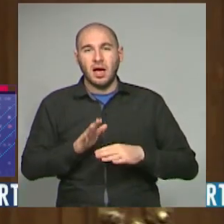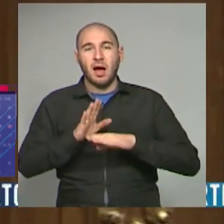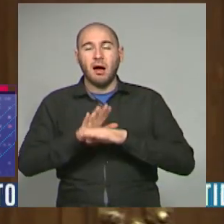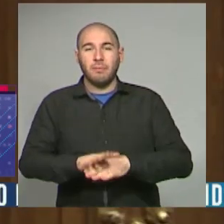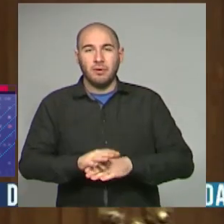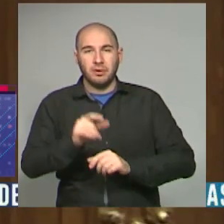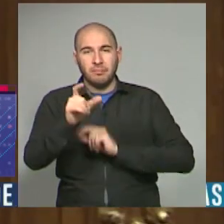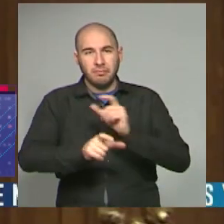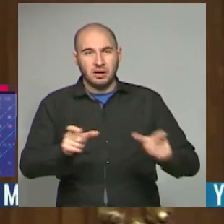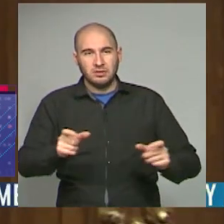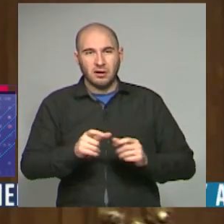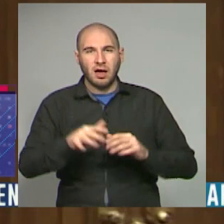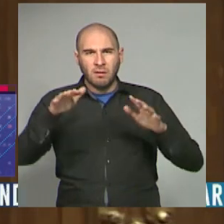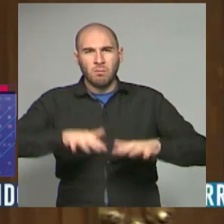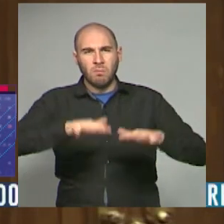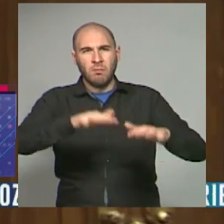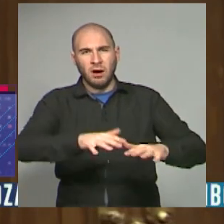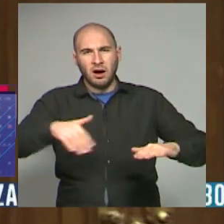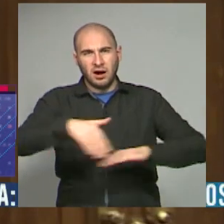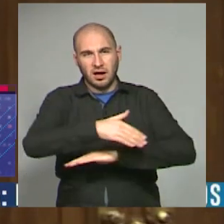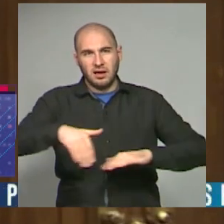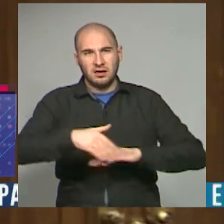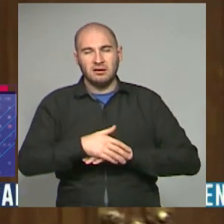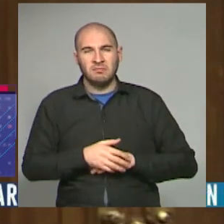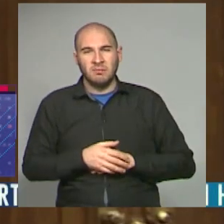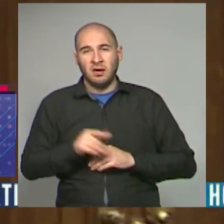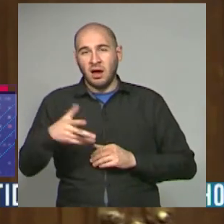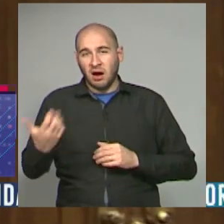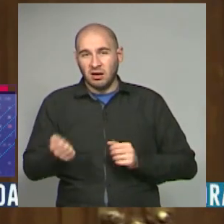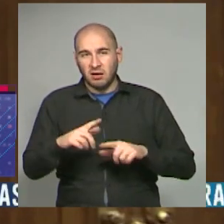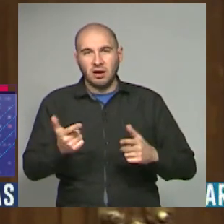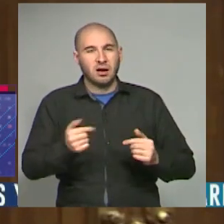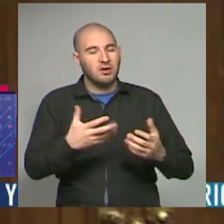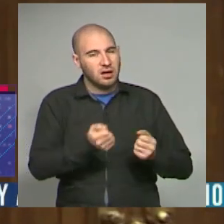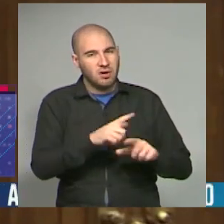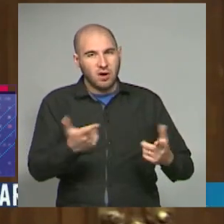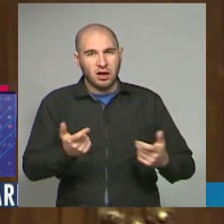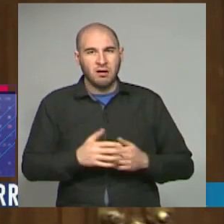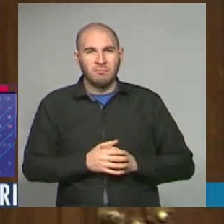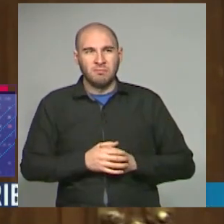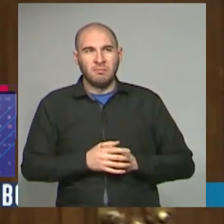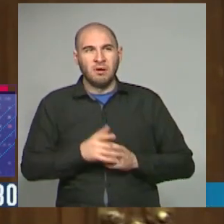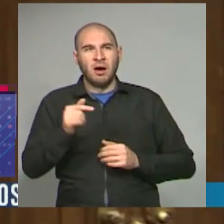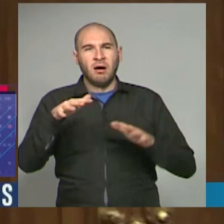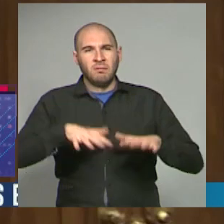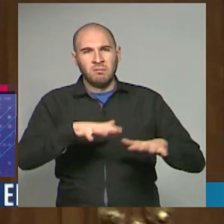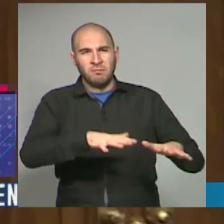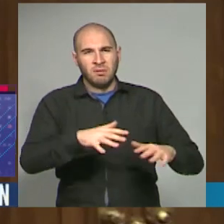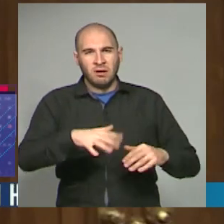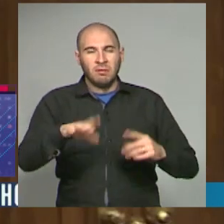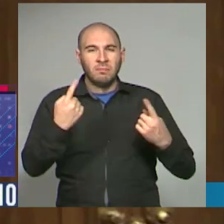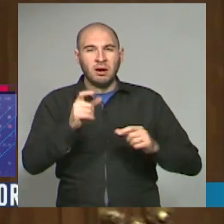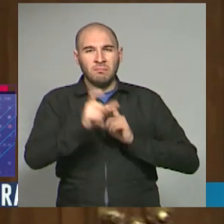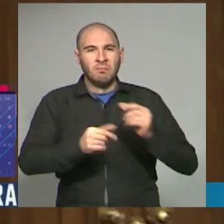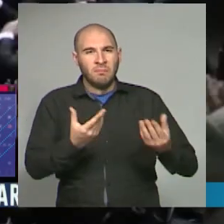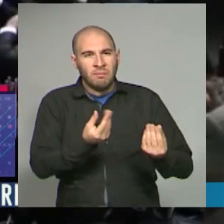apoyo en la gente y la movilización, ¿no es cierto?, en las calles. En las calles, tampoco lo logró. Tampoco lo logró, hubo movilizaciones y todo lo demás, pero la gente